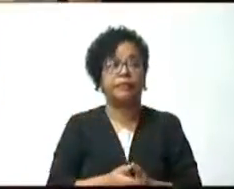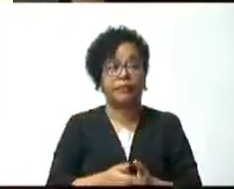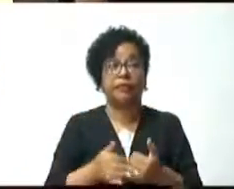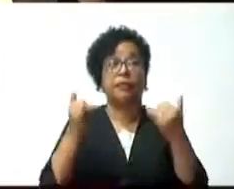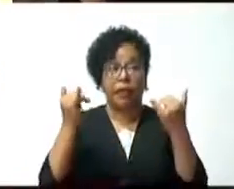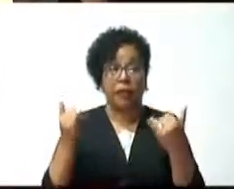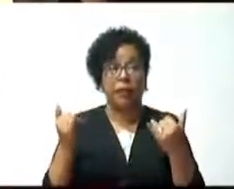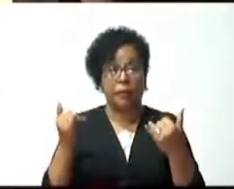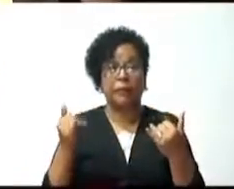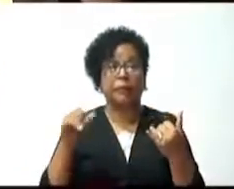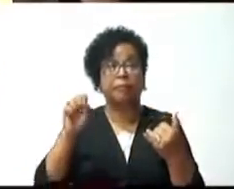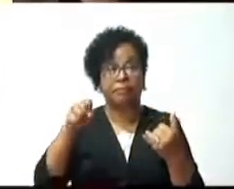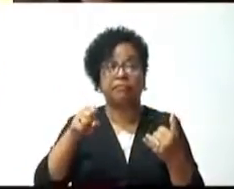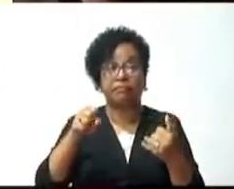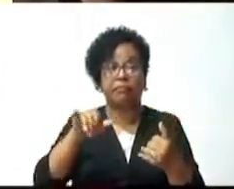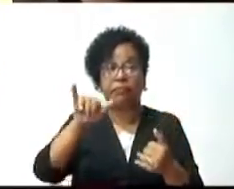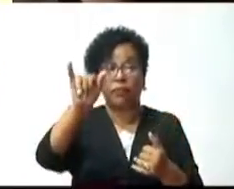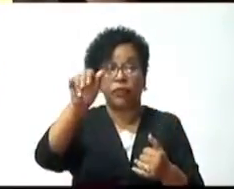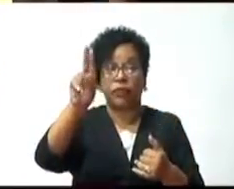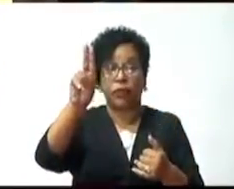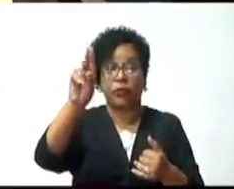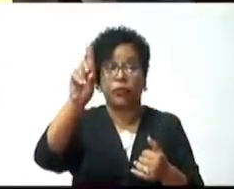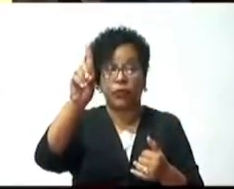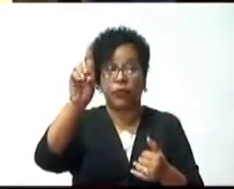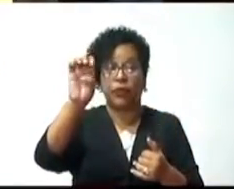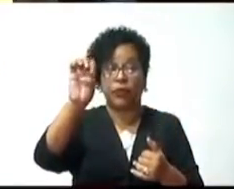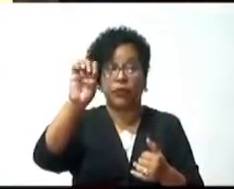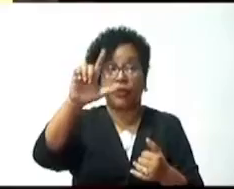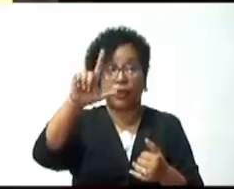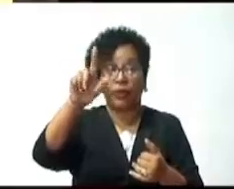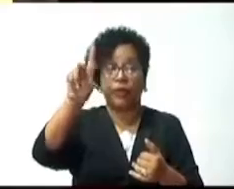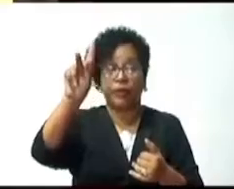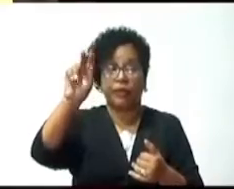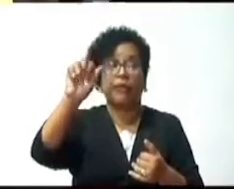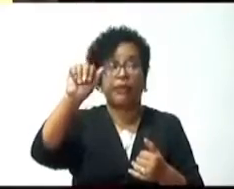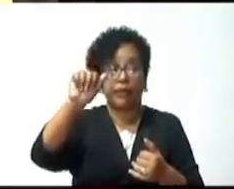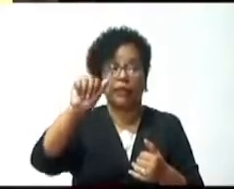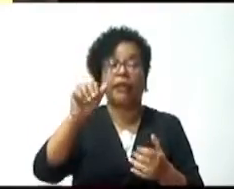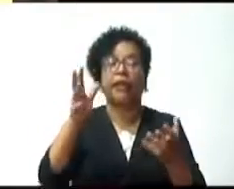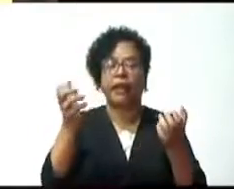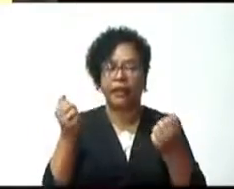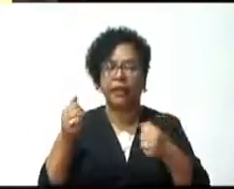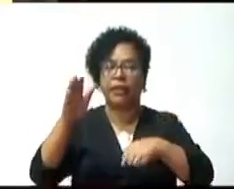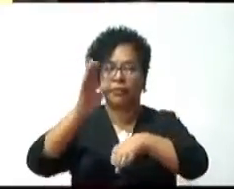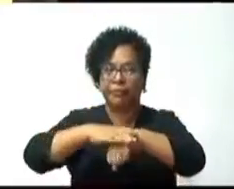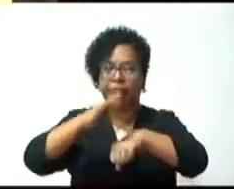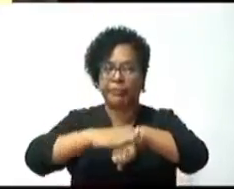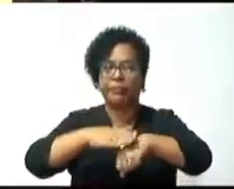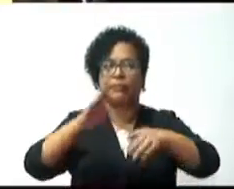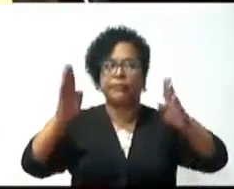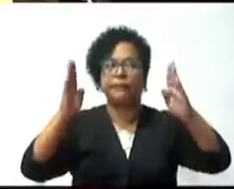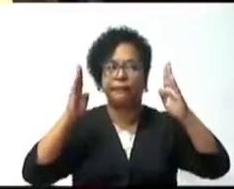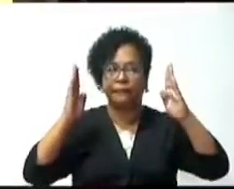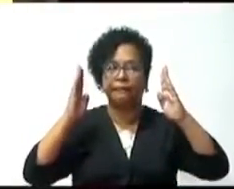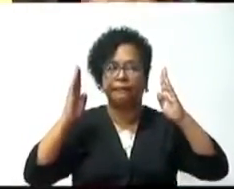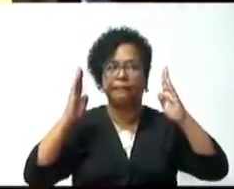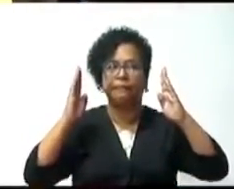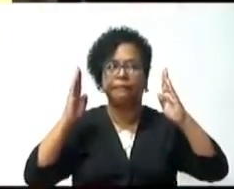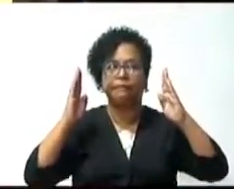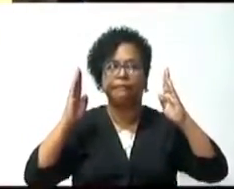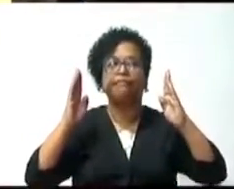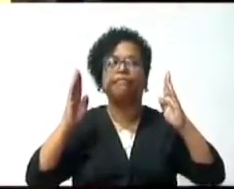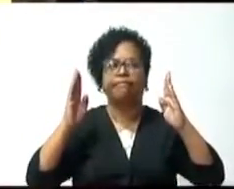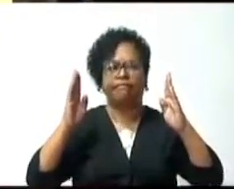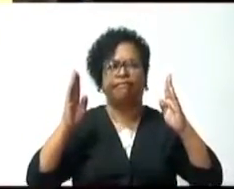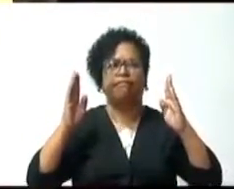yudelca quisiera llamar la atención de manera muy particular porque el caso que nos ocupa no solamente no embarga